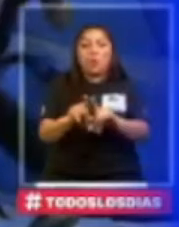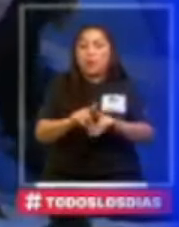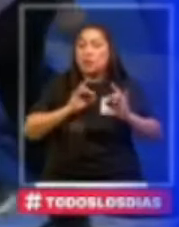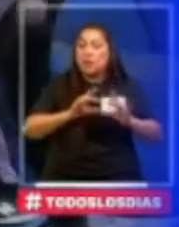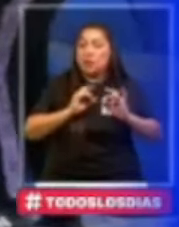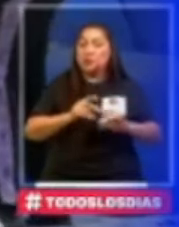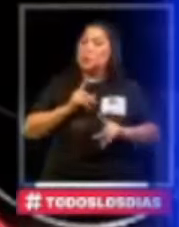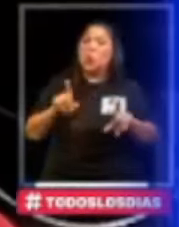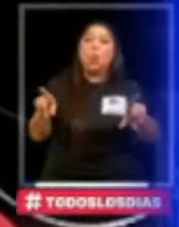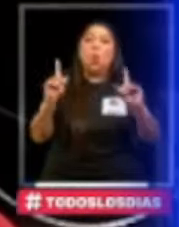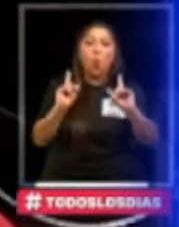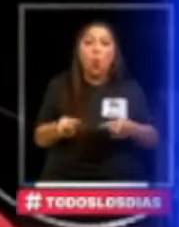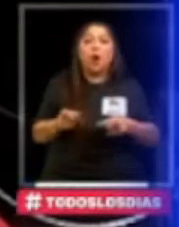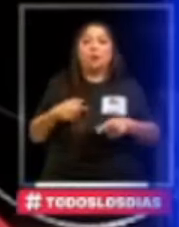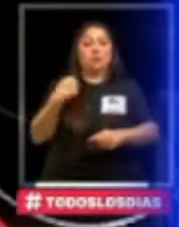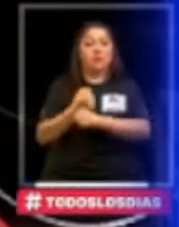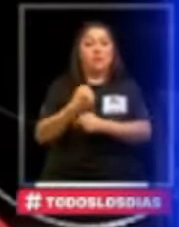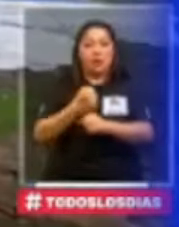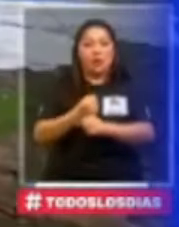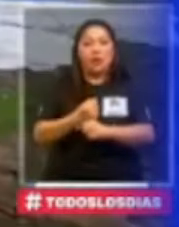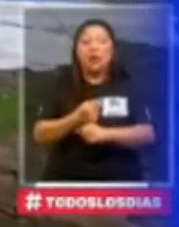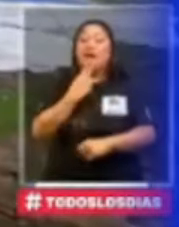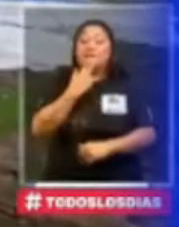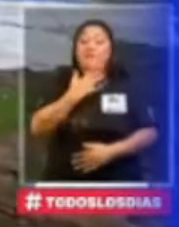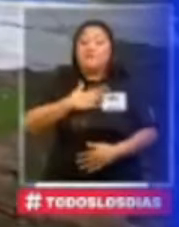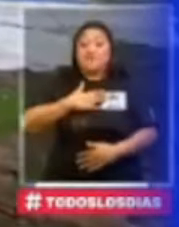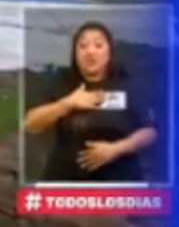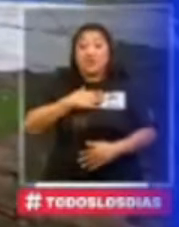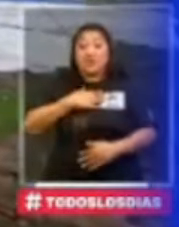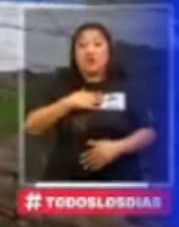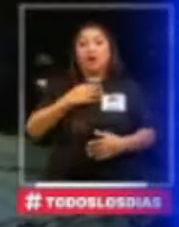Esta es la vida del circo, que el espectáculo tiene que continuar.